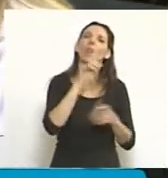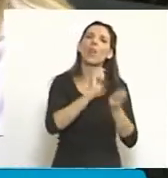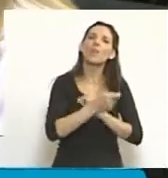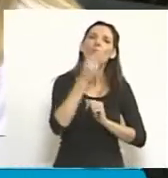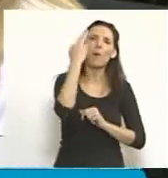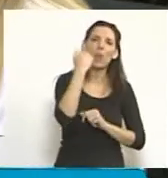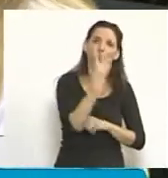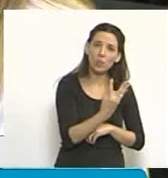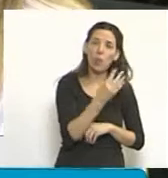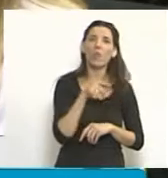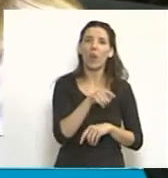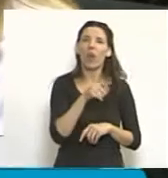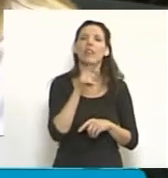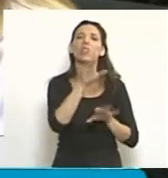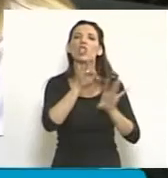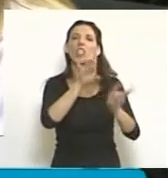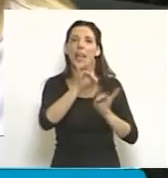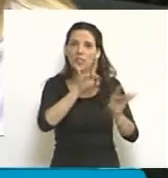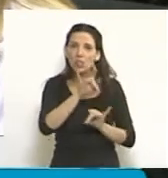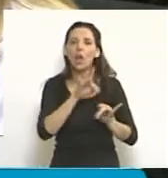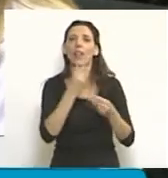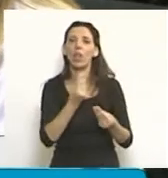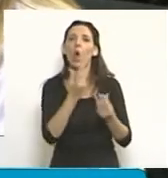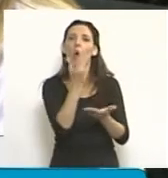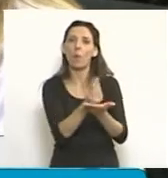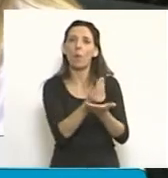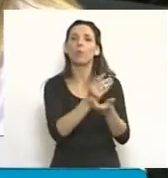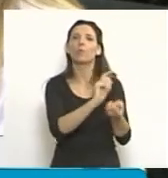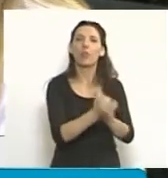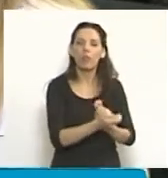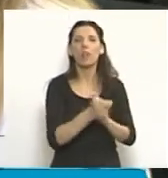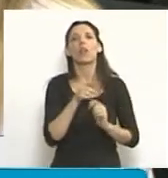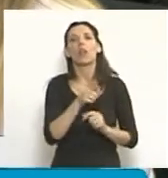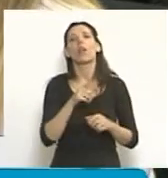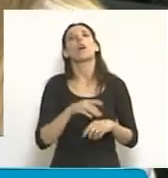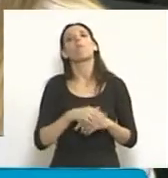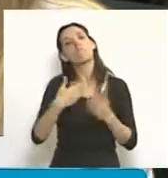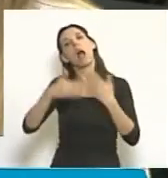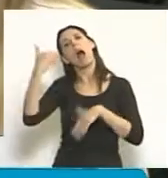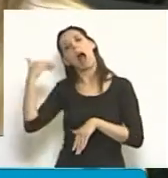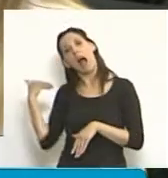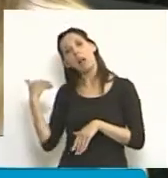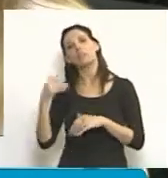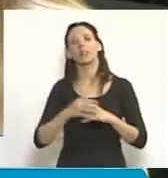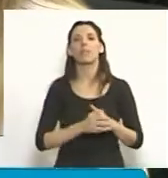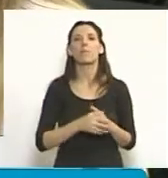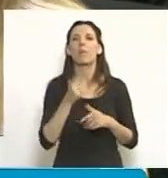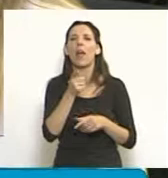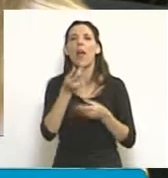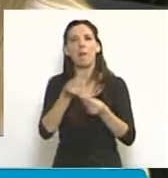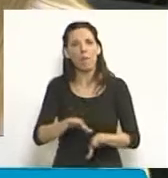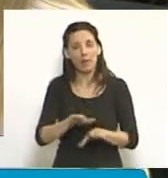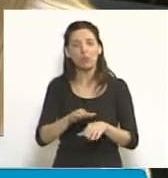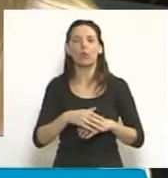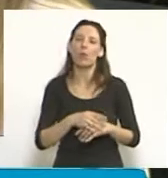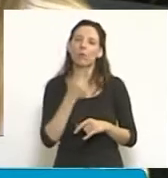fue la modificación del sistema de selección y remoción de los jueces. El sistema hacia entonces había comenzado